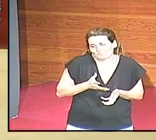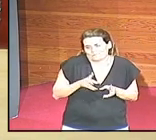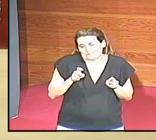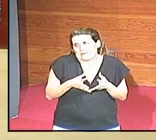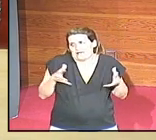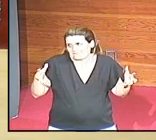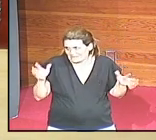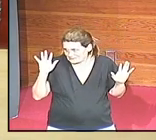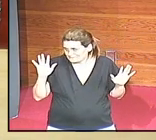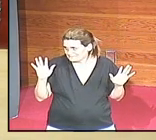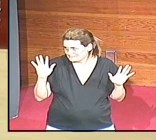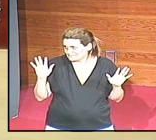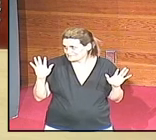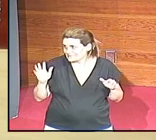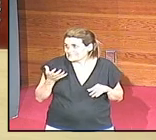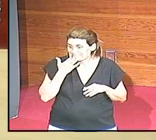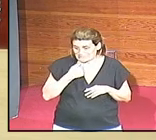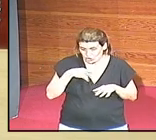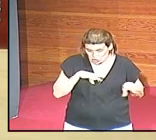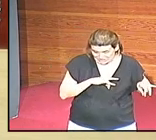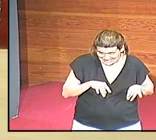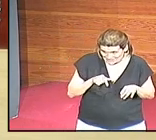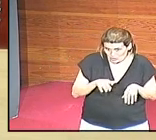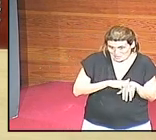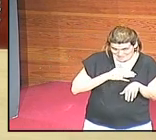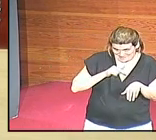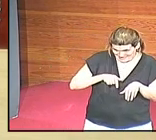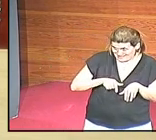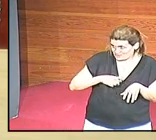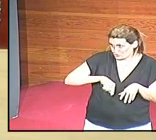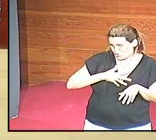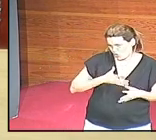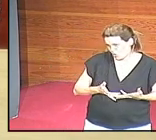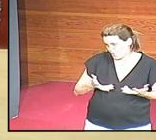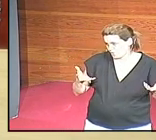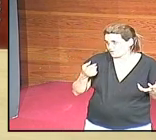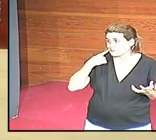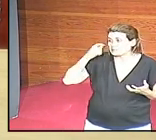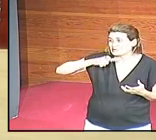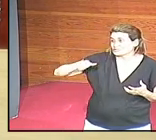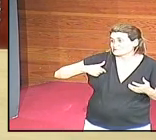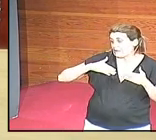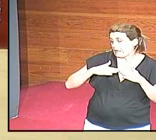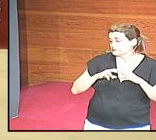porque creo que nos queda, o sea, si yo estando en el terreno aquello me queda grande, yo, hostia, la gente que está en casa